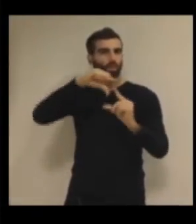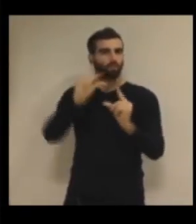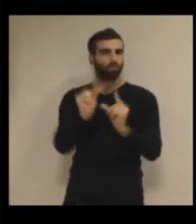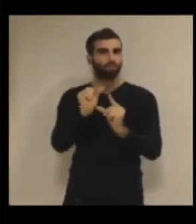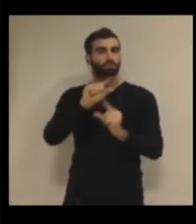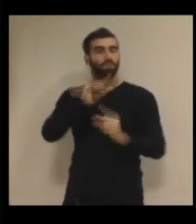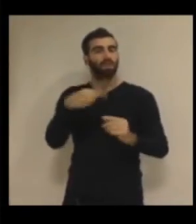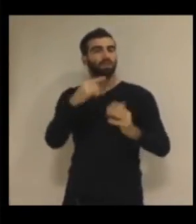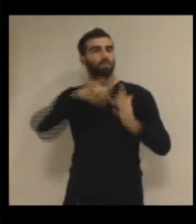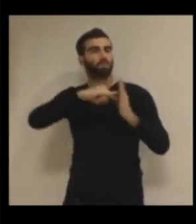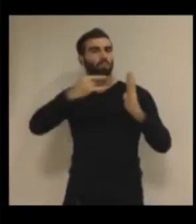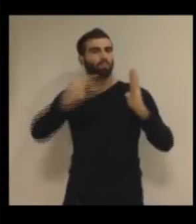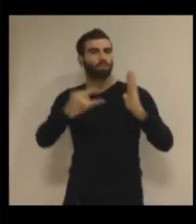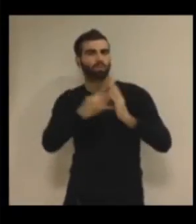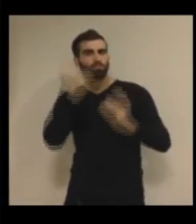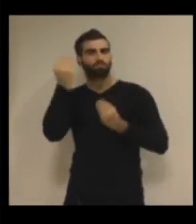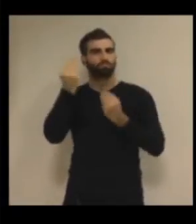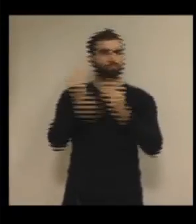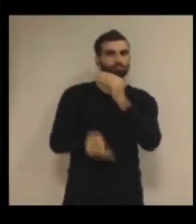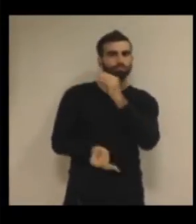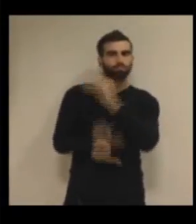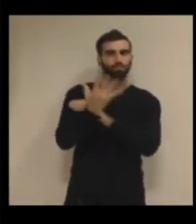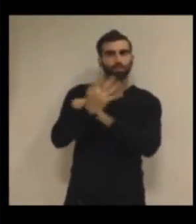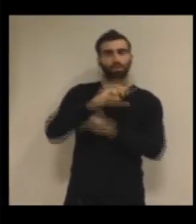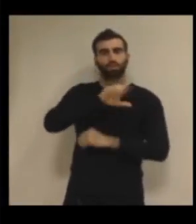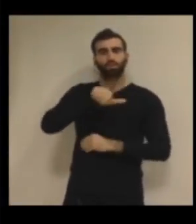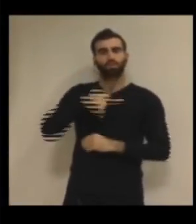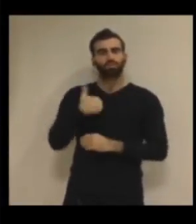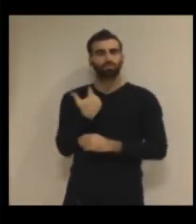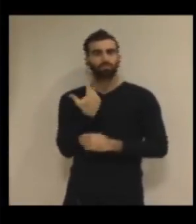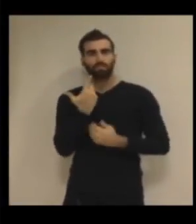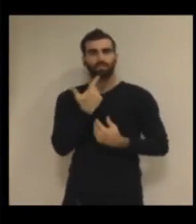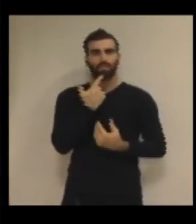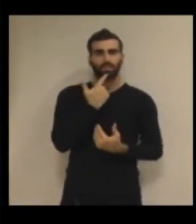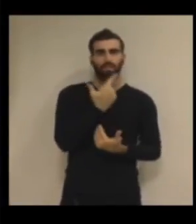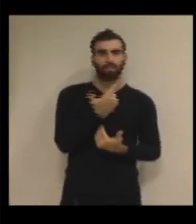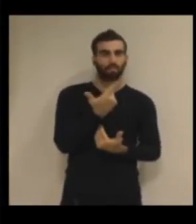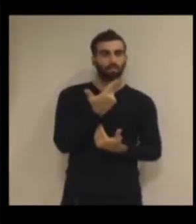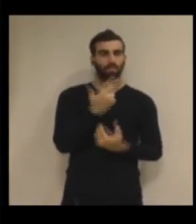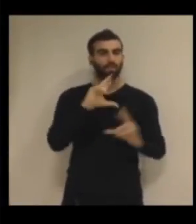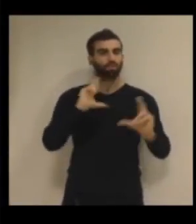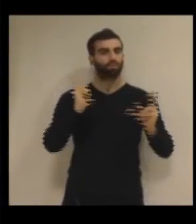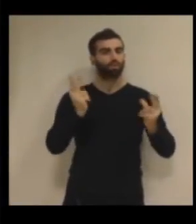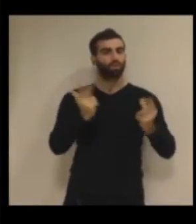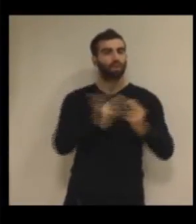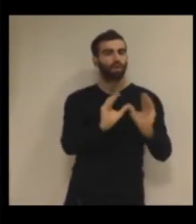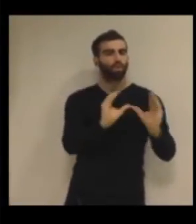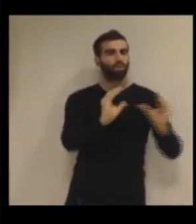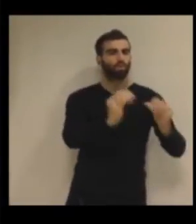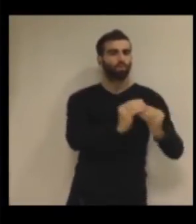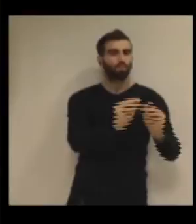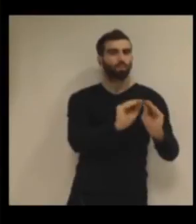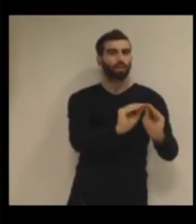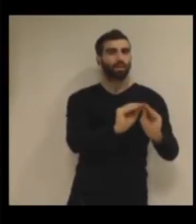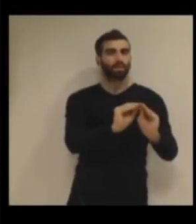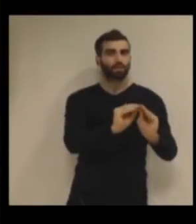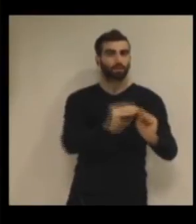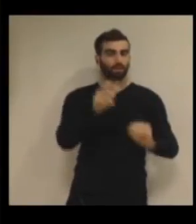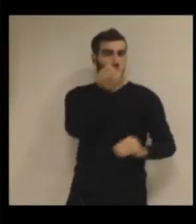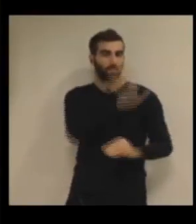del proyecto y digamos que un subconjunto de esa sociedad pues son las personas con lesión